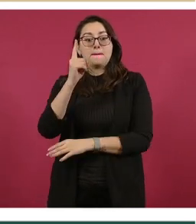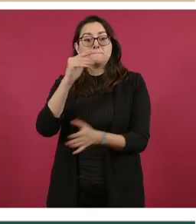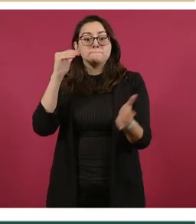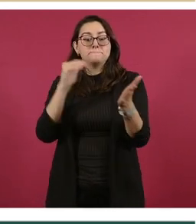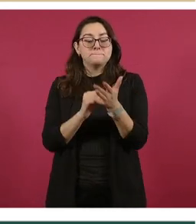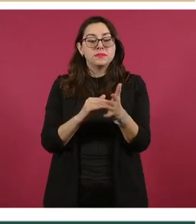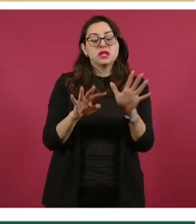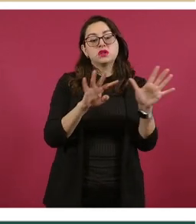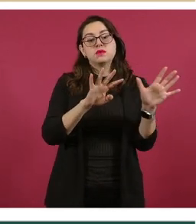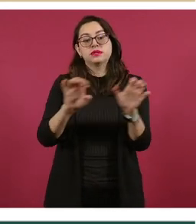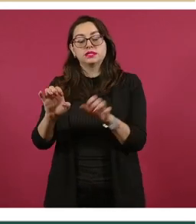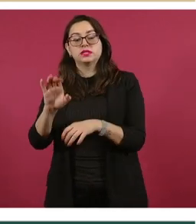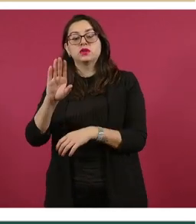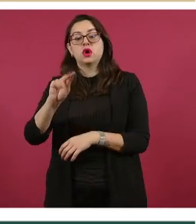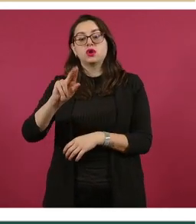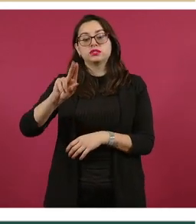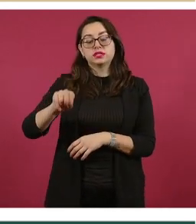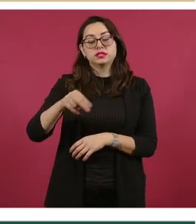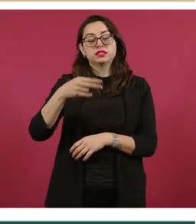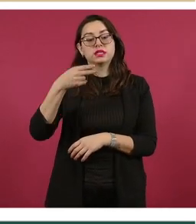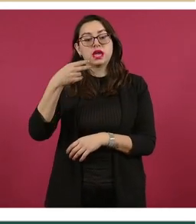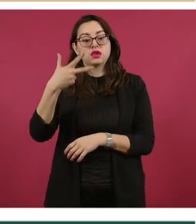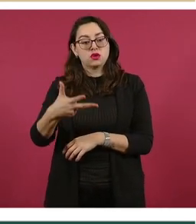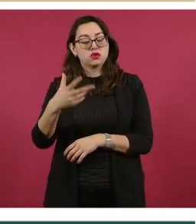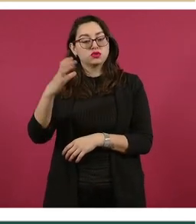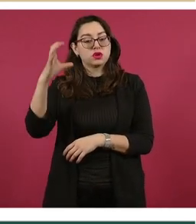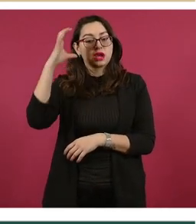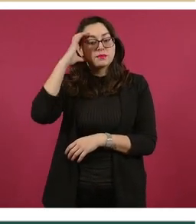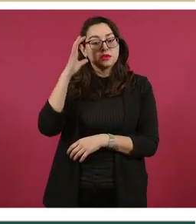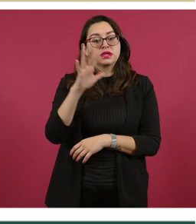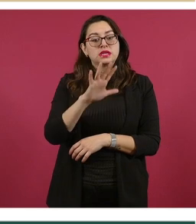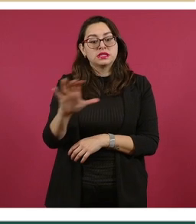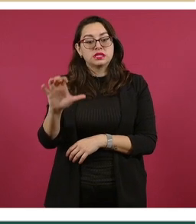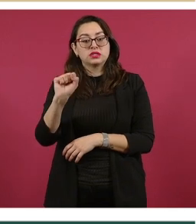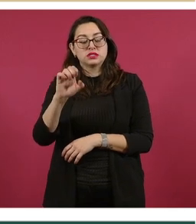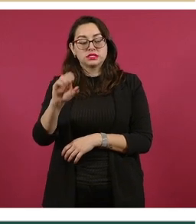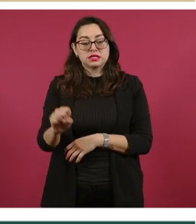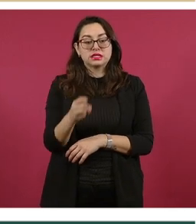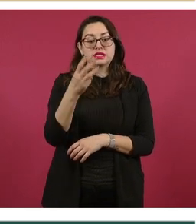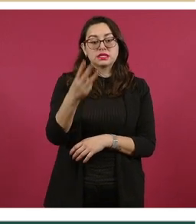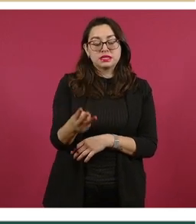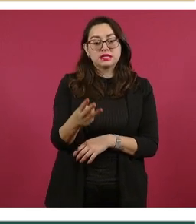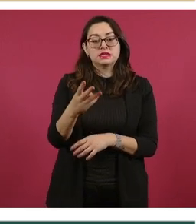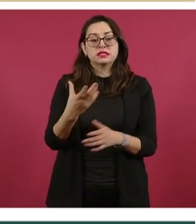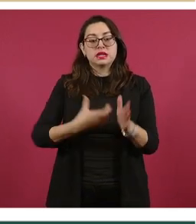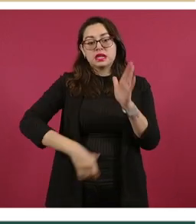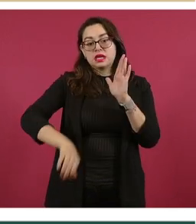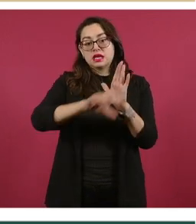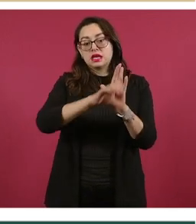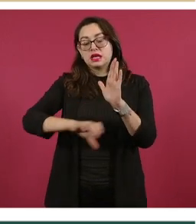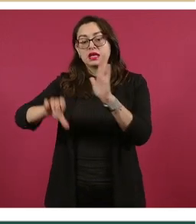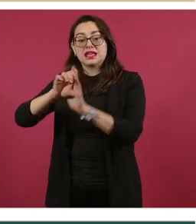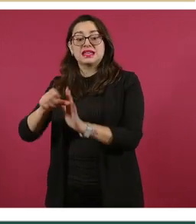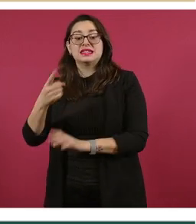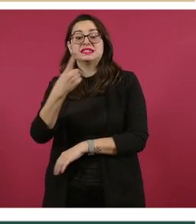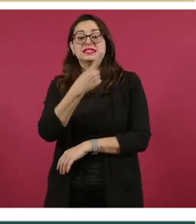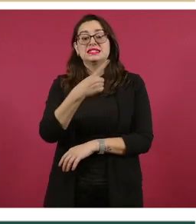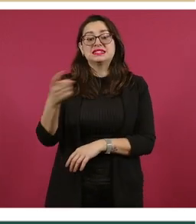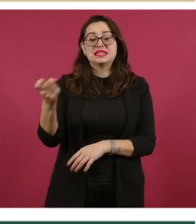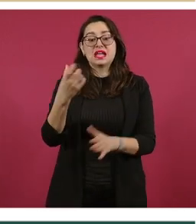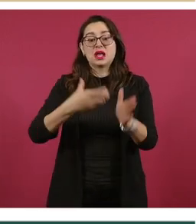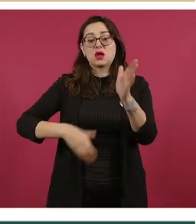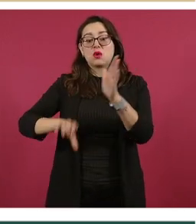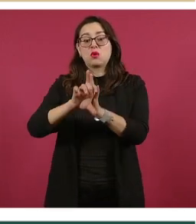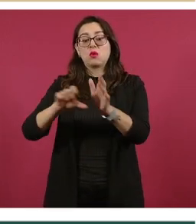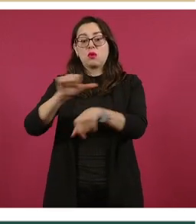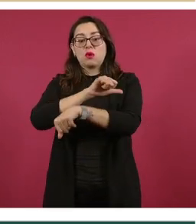1,988 camas, 562 consultorios y 99 quirófanos. Es una inversión de más de 20 mil millones